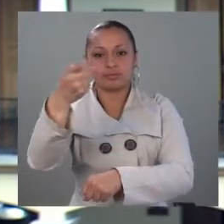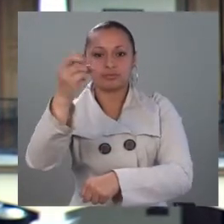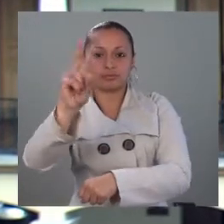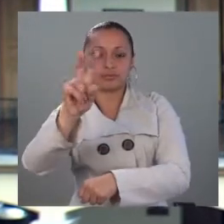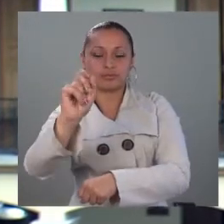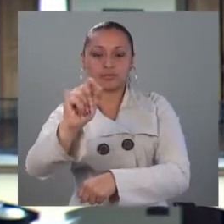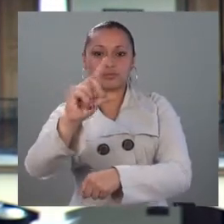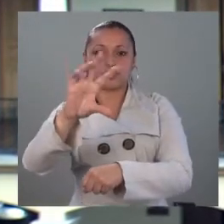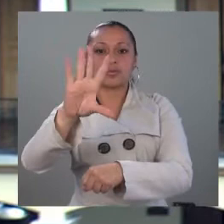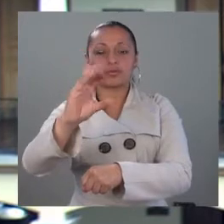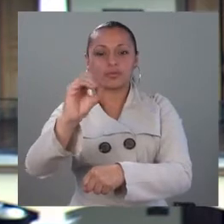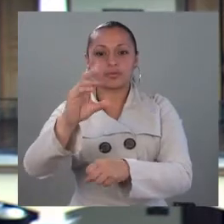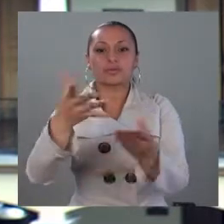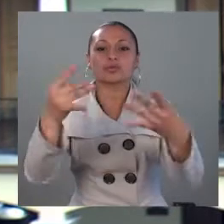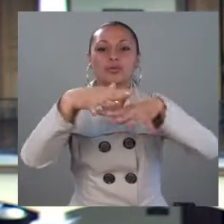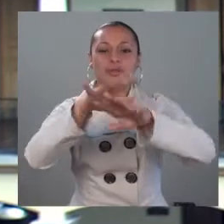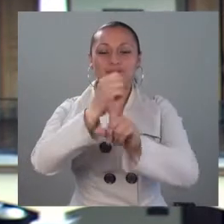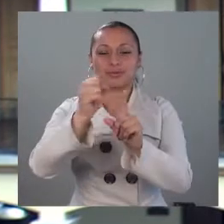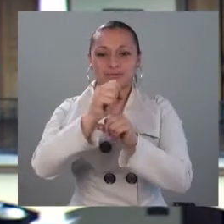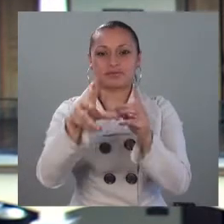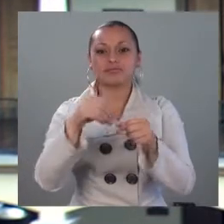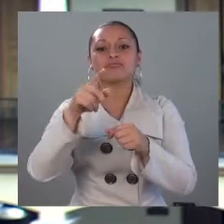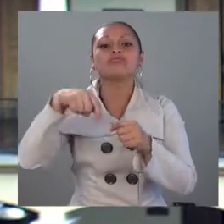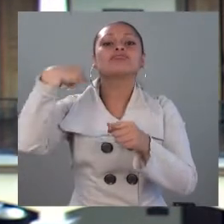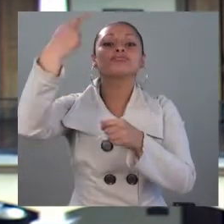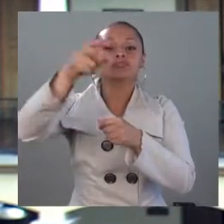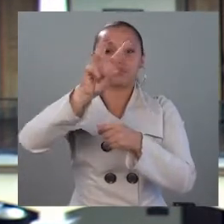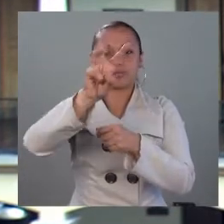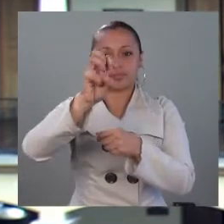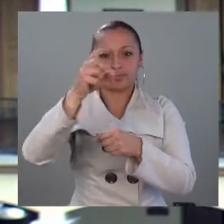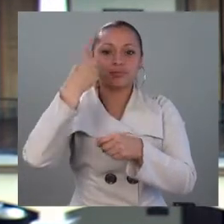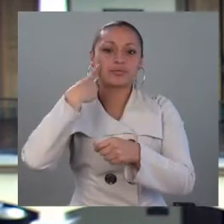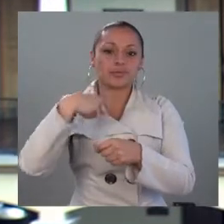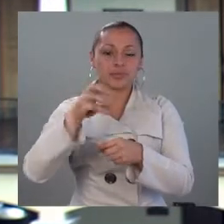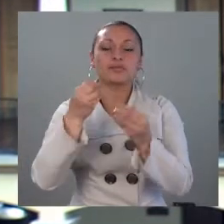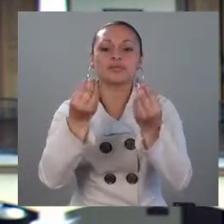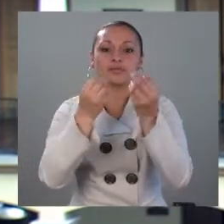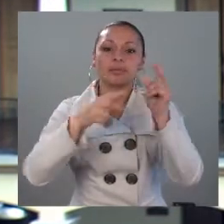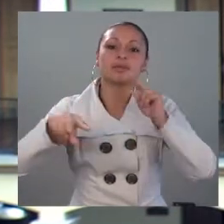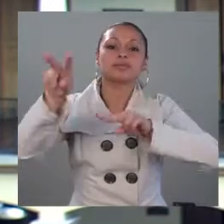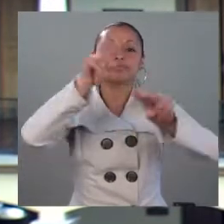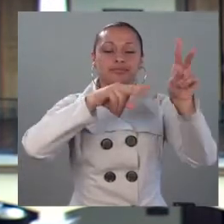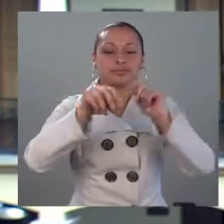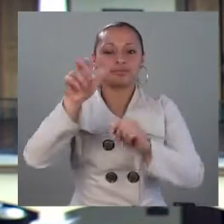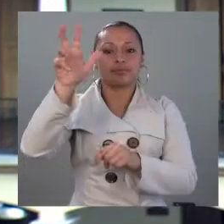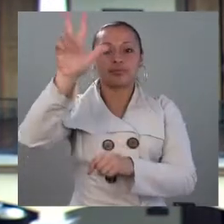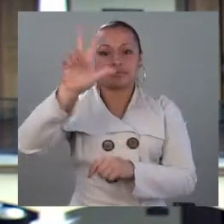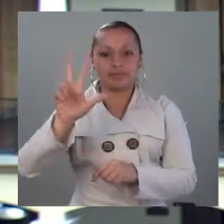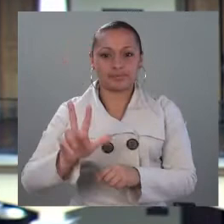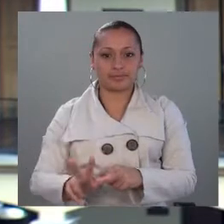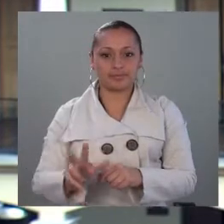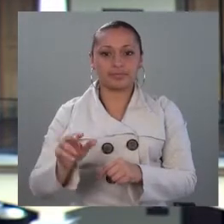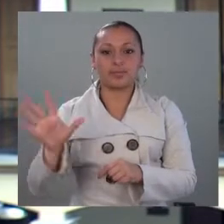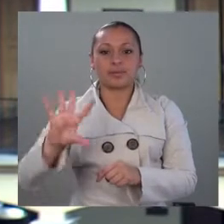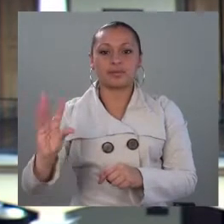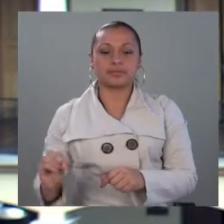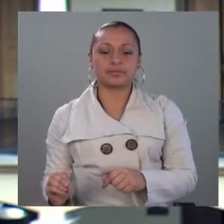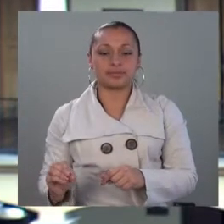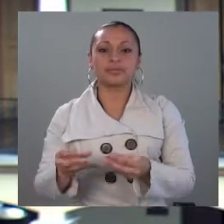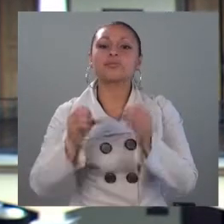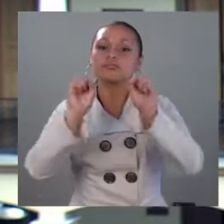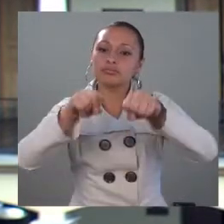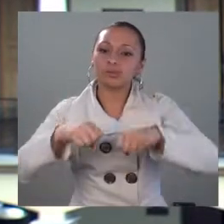www.narino.gob.co y nuestras redes sociales. La cita es en 8 días, en un nuevo recorrido por este territorio que es andino, amazónico y